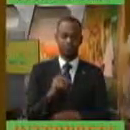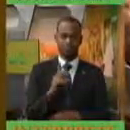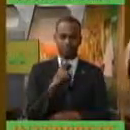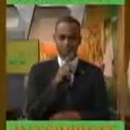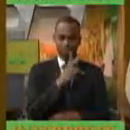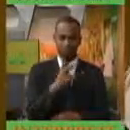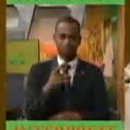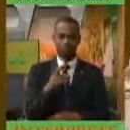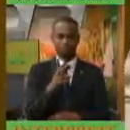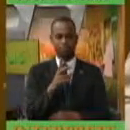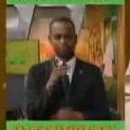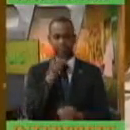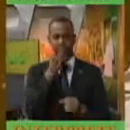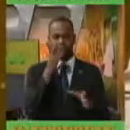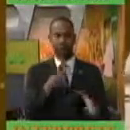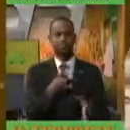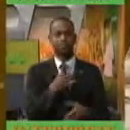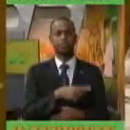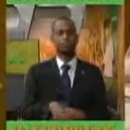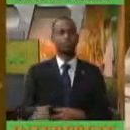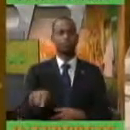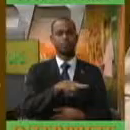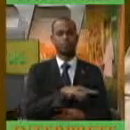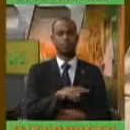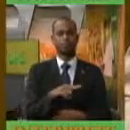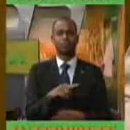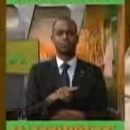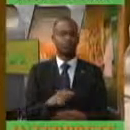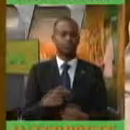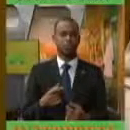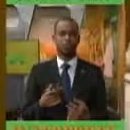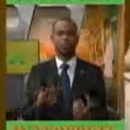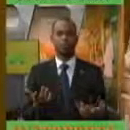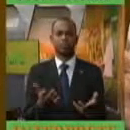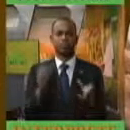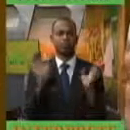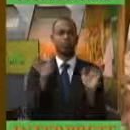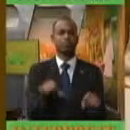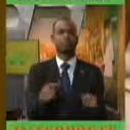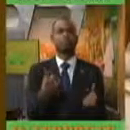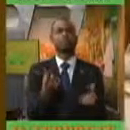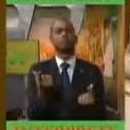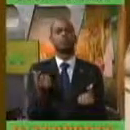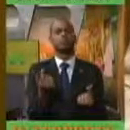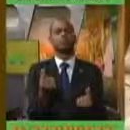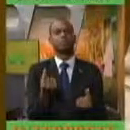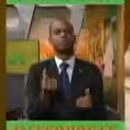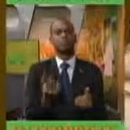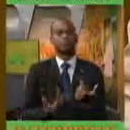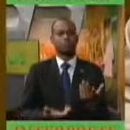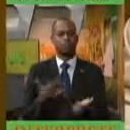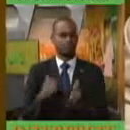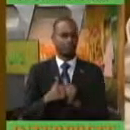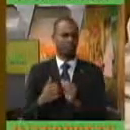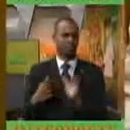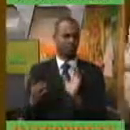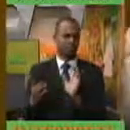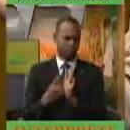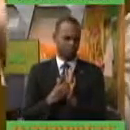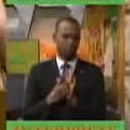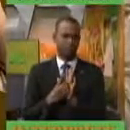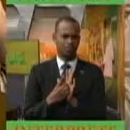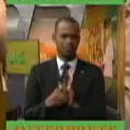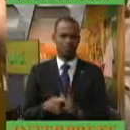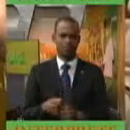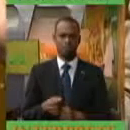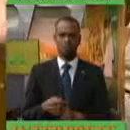a todos los dominicanos y dominicanas que pudieran estar en algún tipo o tener algún tipo de discapacidad, como